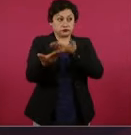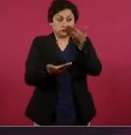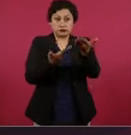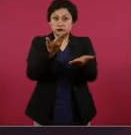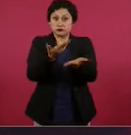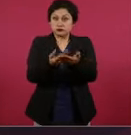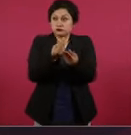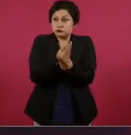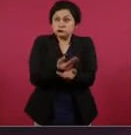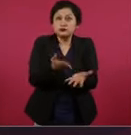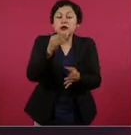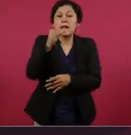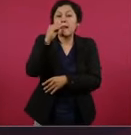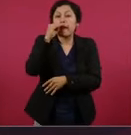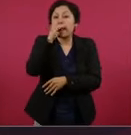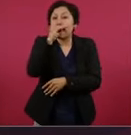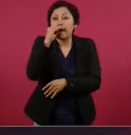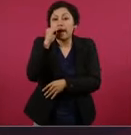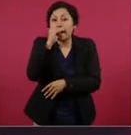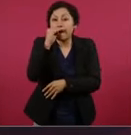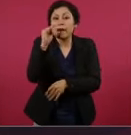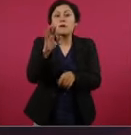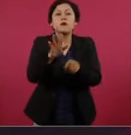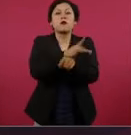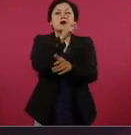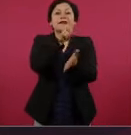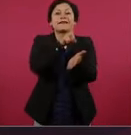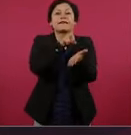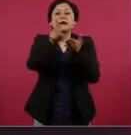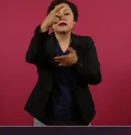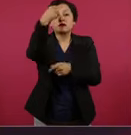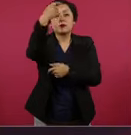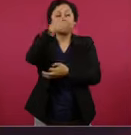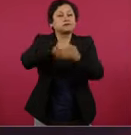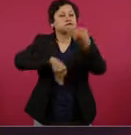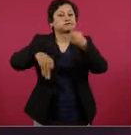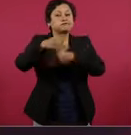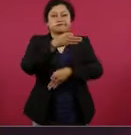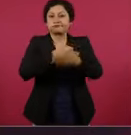atendidos, a que nos hagan estudios,